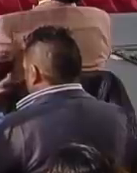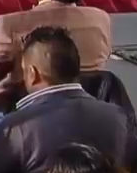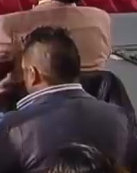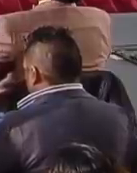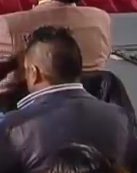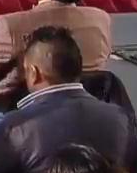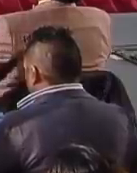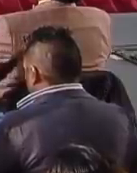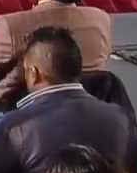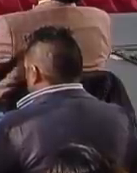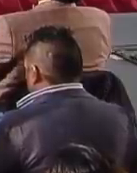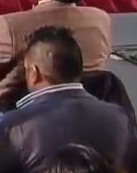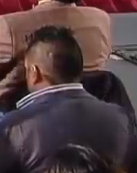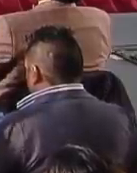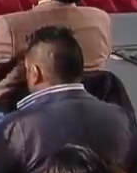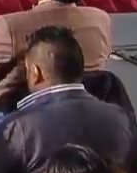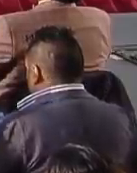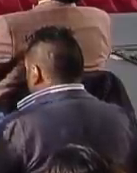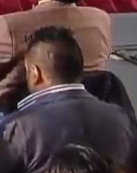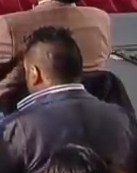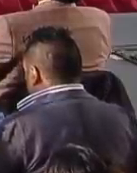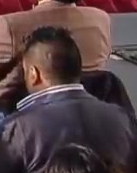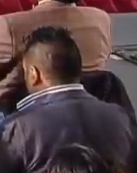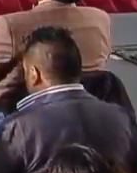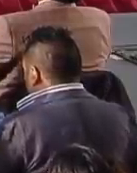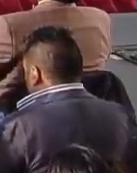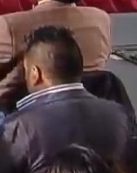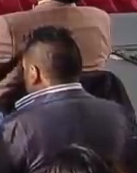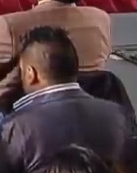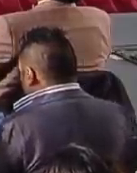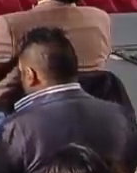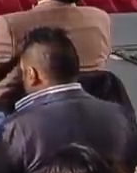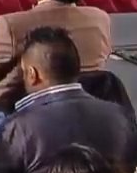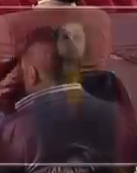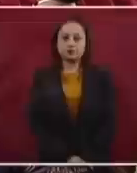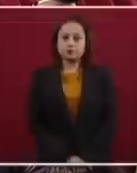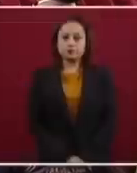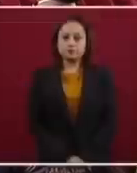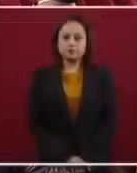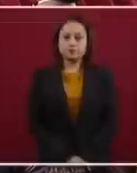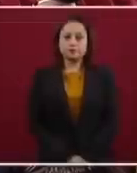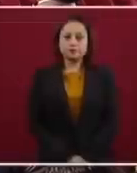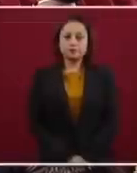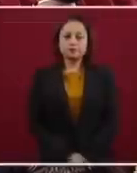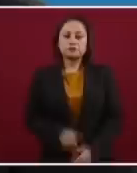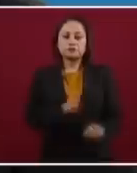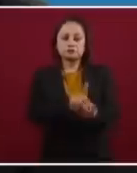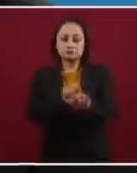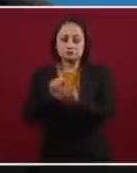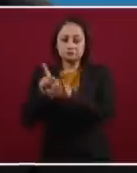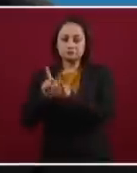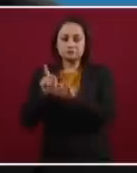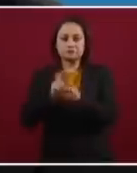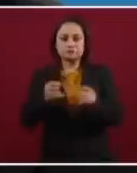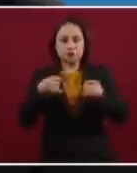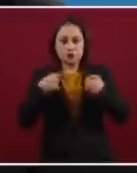también juega un papel crucial porque nos ha permitido este espacio de diálogo de joven a joven en donde promotores de esta